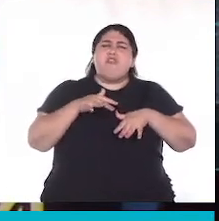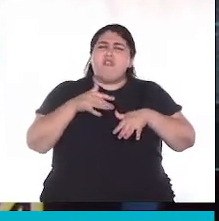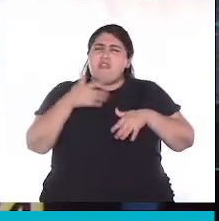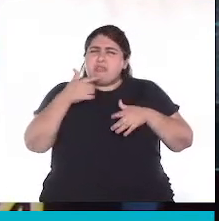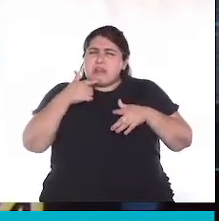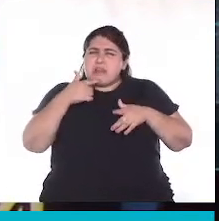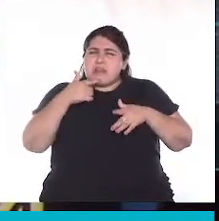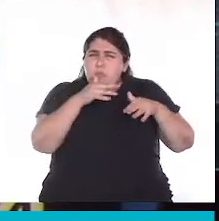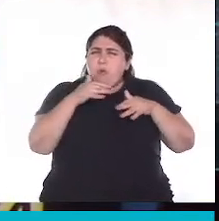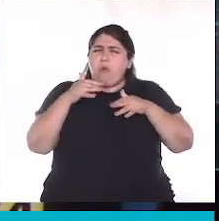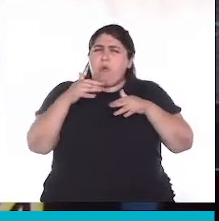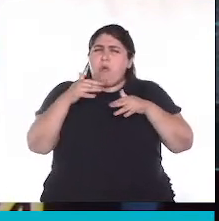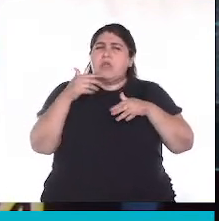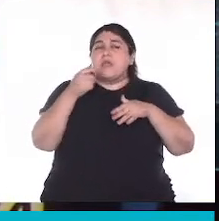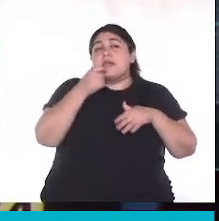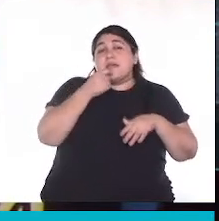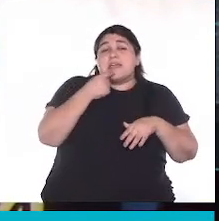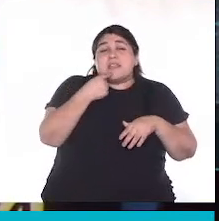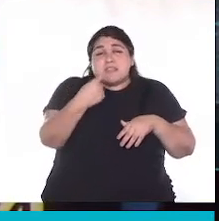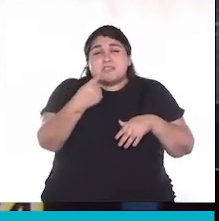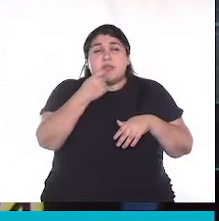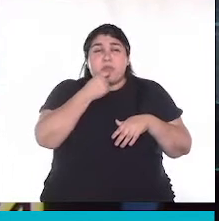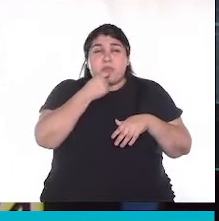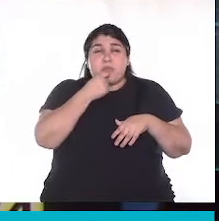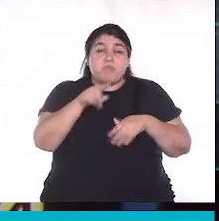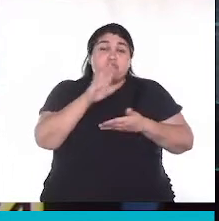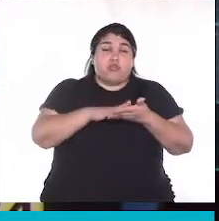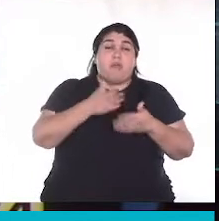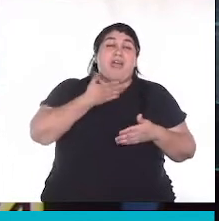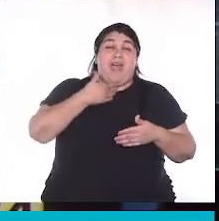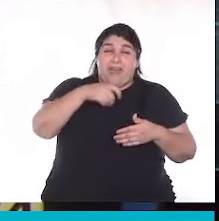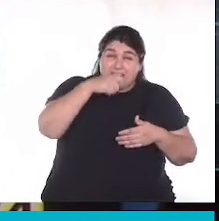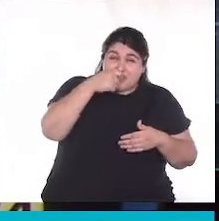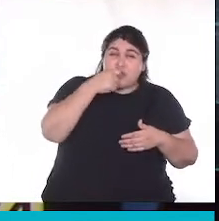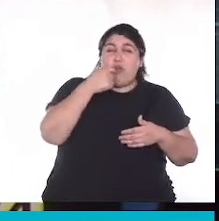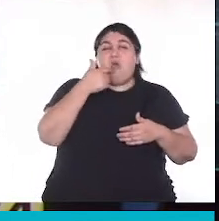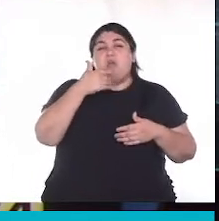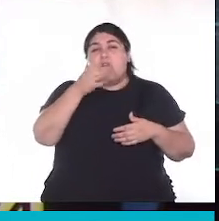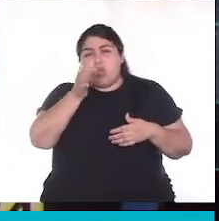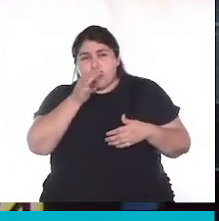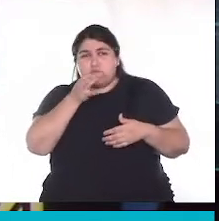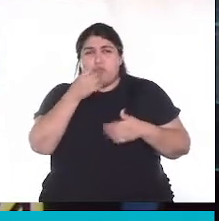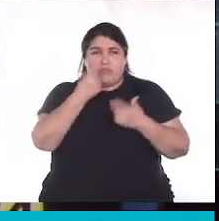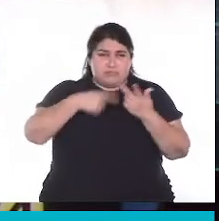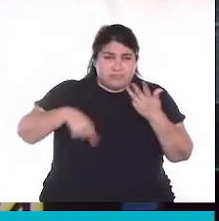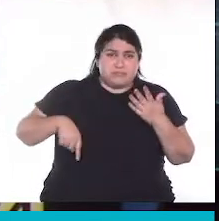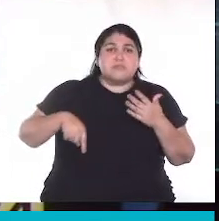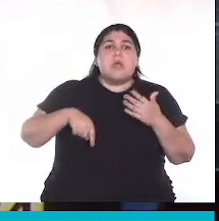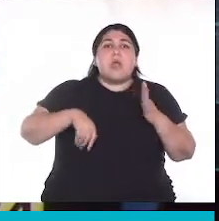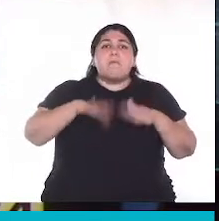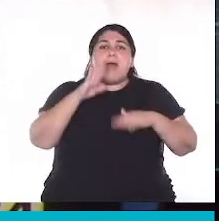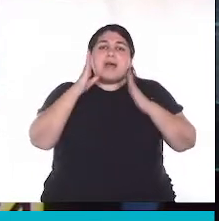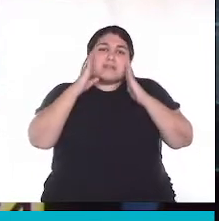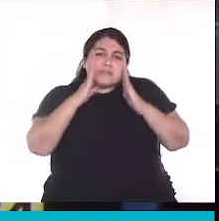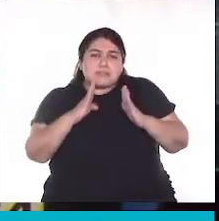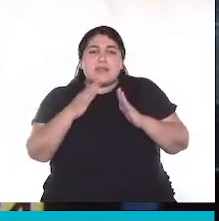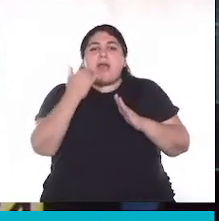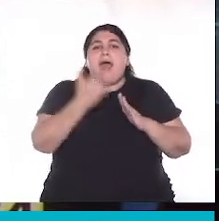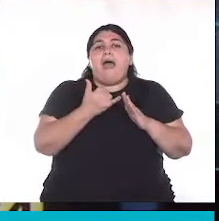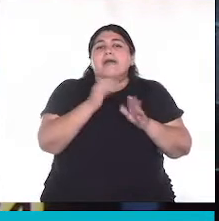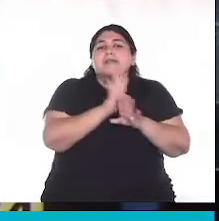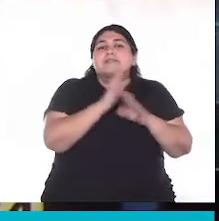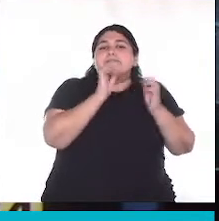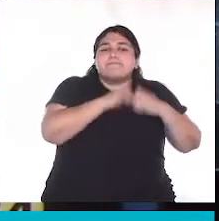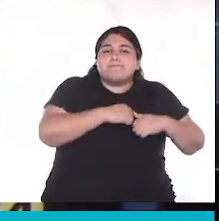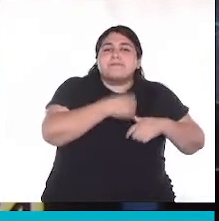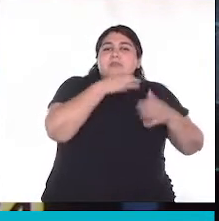Como por ejemplo, que hablar de las adicciones o del consumo pone la atención sobre las sustancias ilegales.